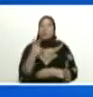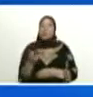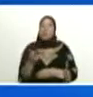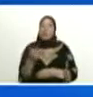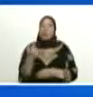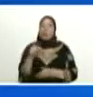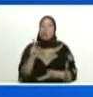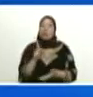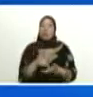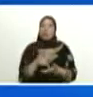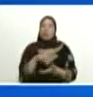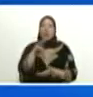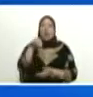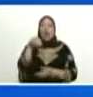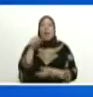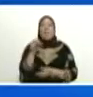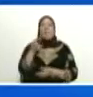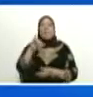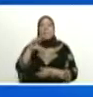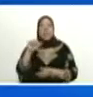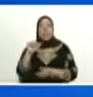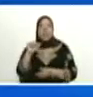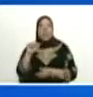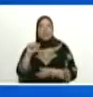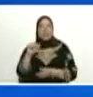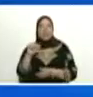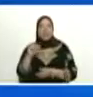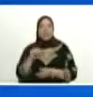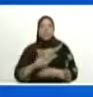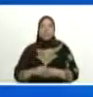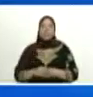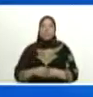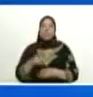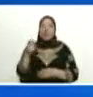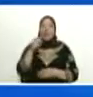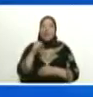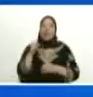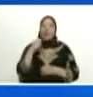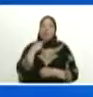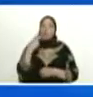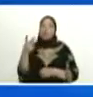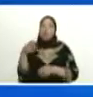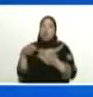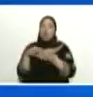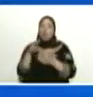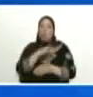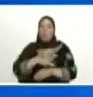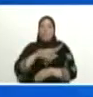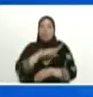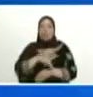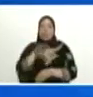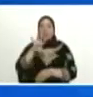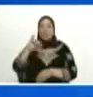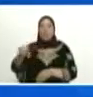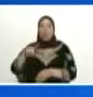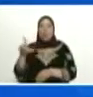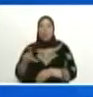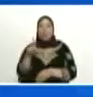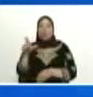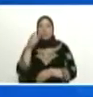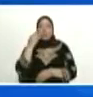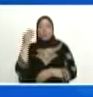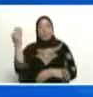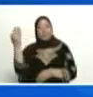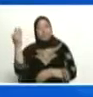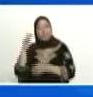Se trata de María Maita, vocera de la base de Misiones del barrio 5 de Julio.